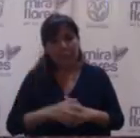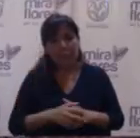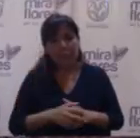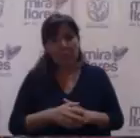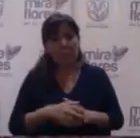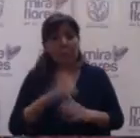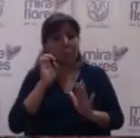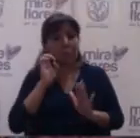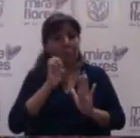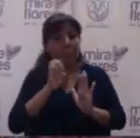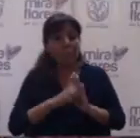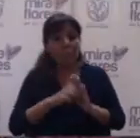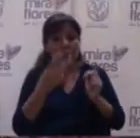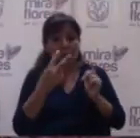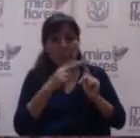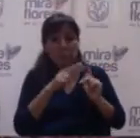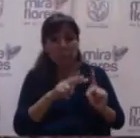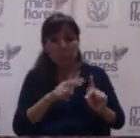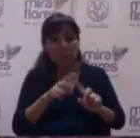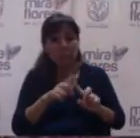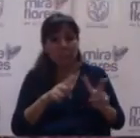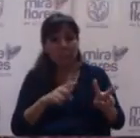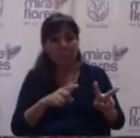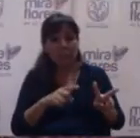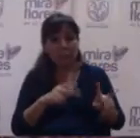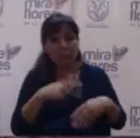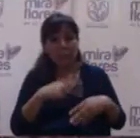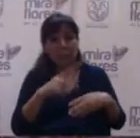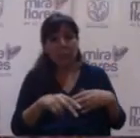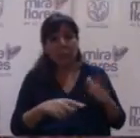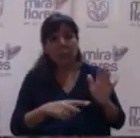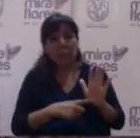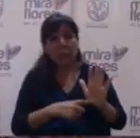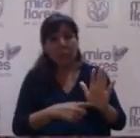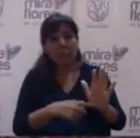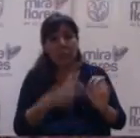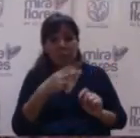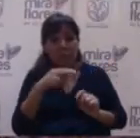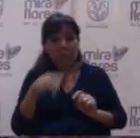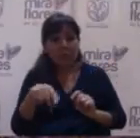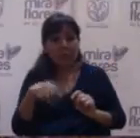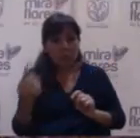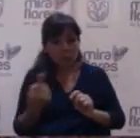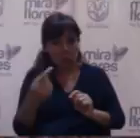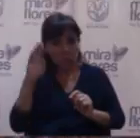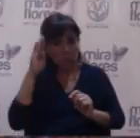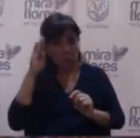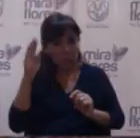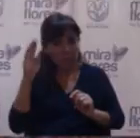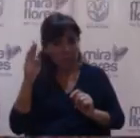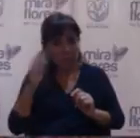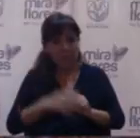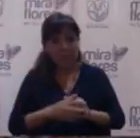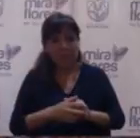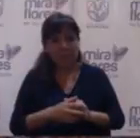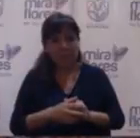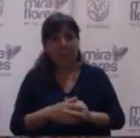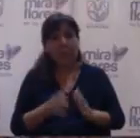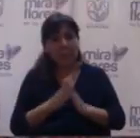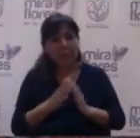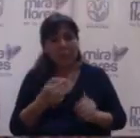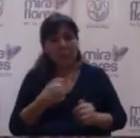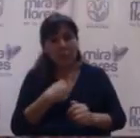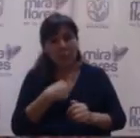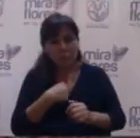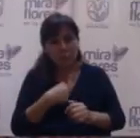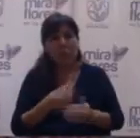Por ejemplo, en el reportaje que usted menciona, no se ve un solo policía en la calle, a pesar de que nosotros hemos pedido y a